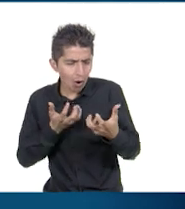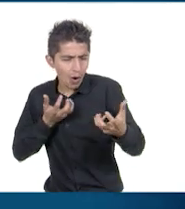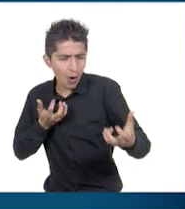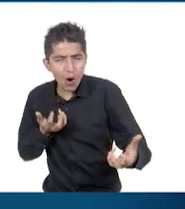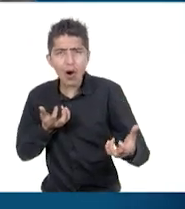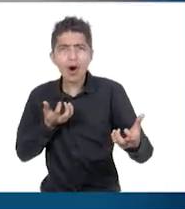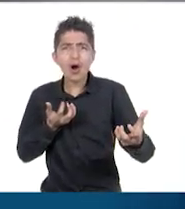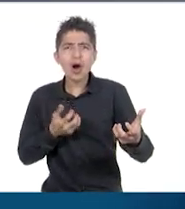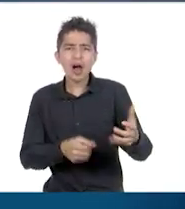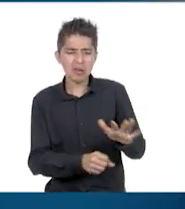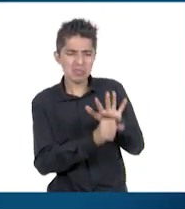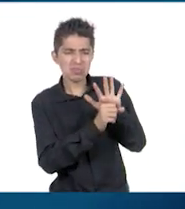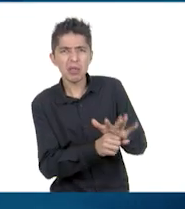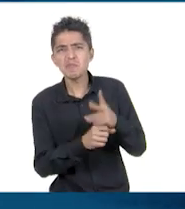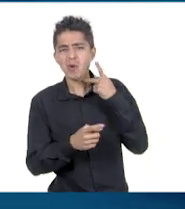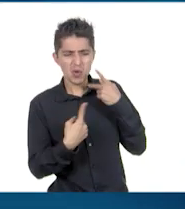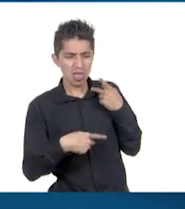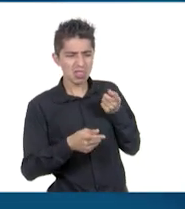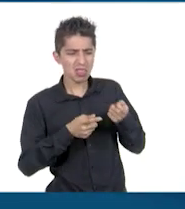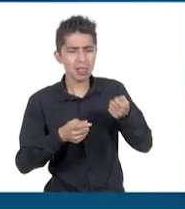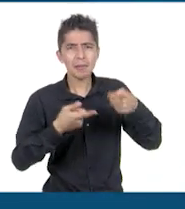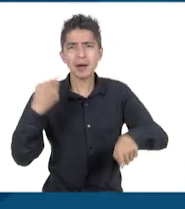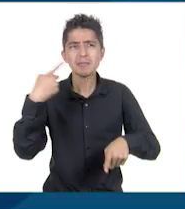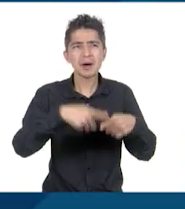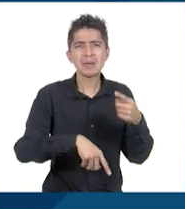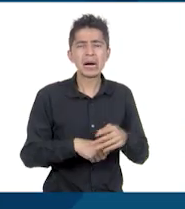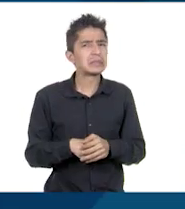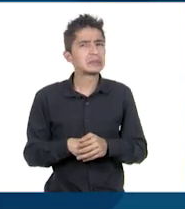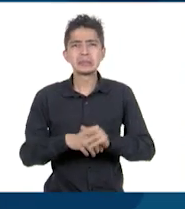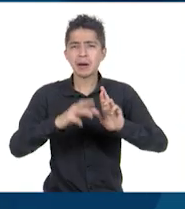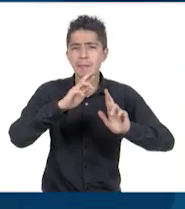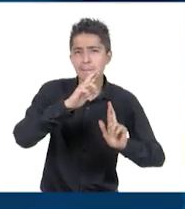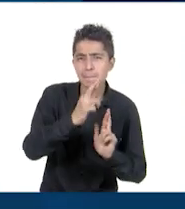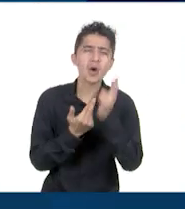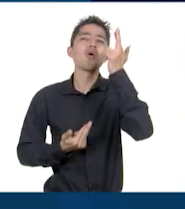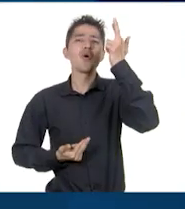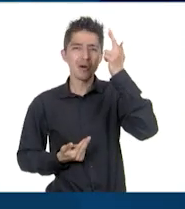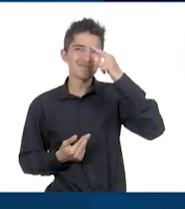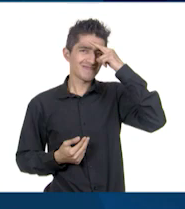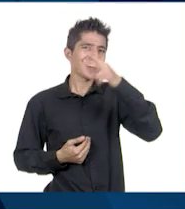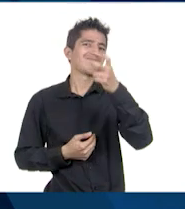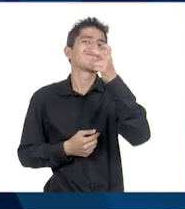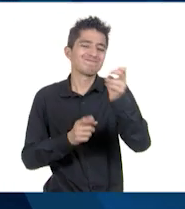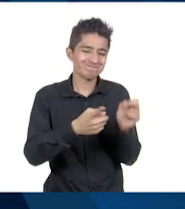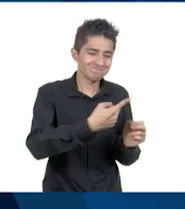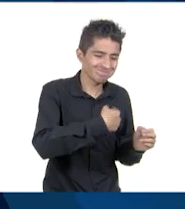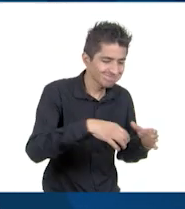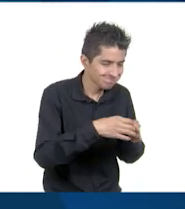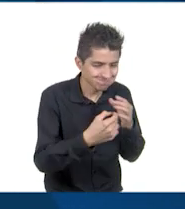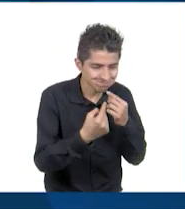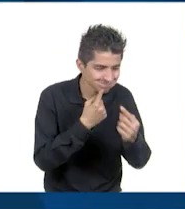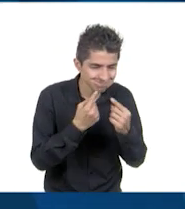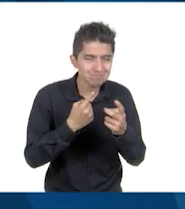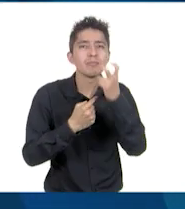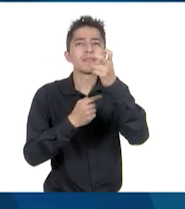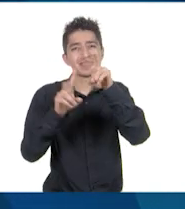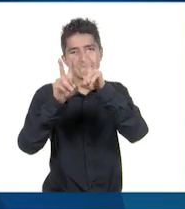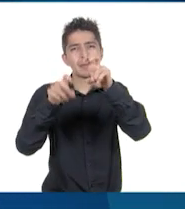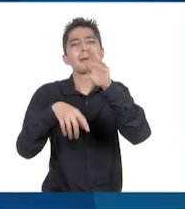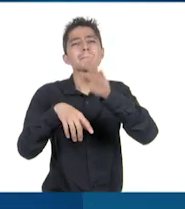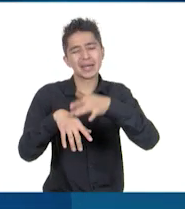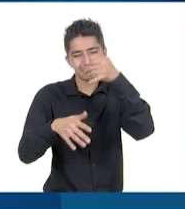represión política prepararían el terreno para el estallido de la Revolución Mexicana. Este es un tema que revisaremos más